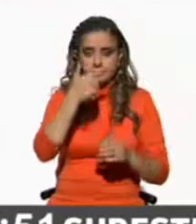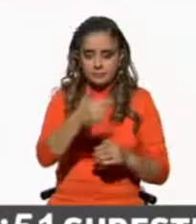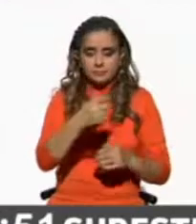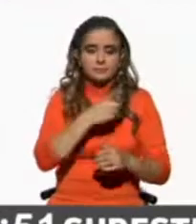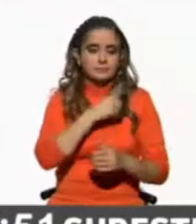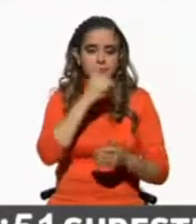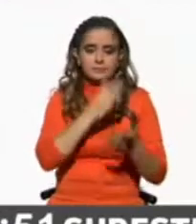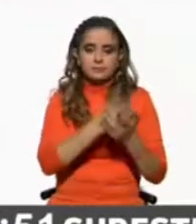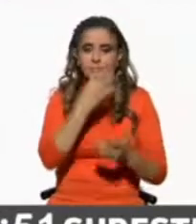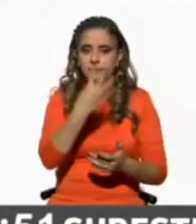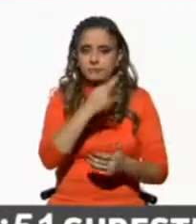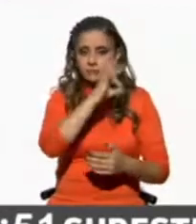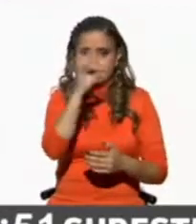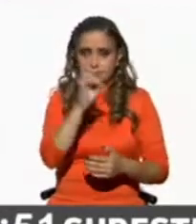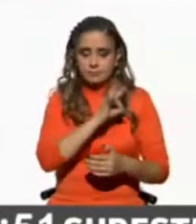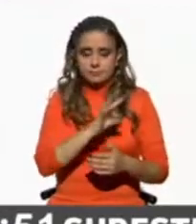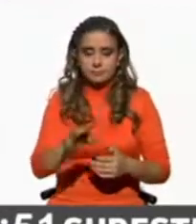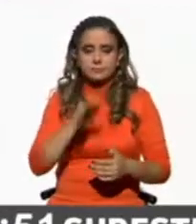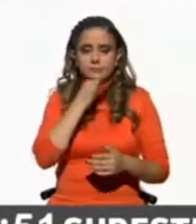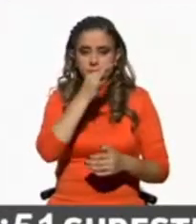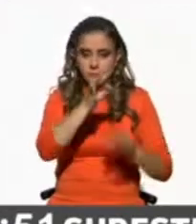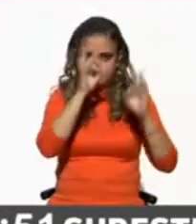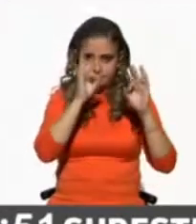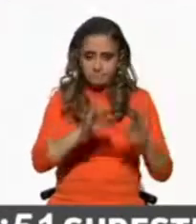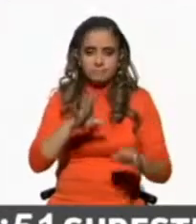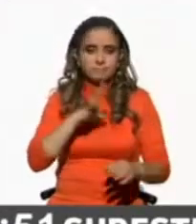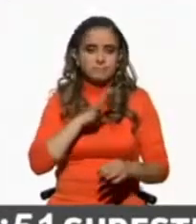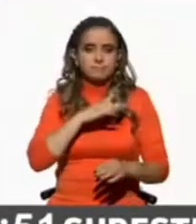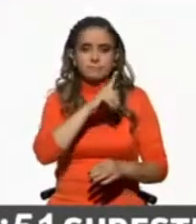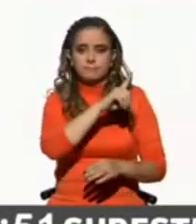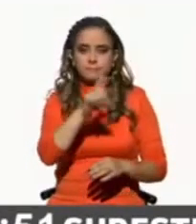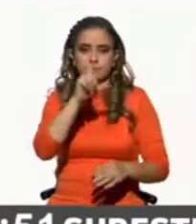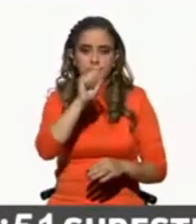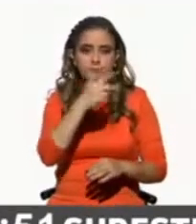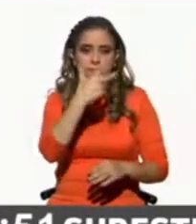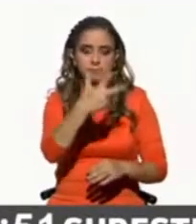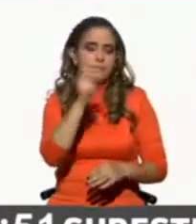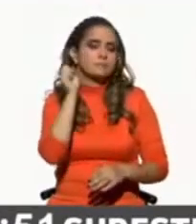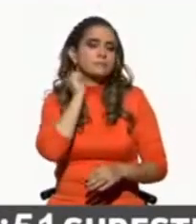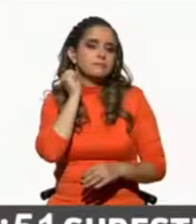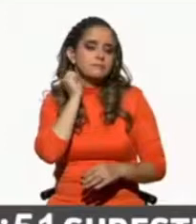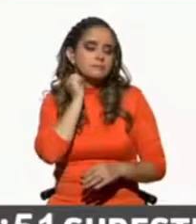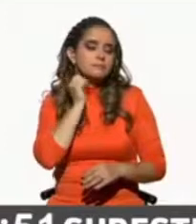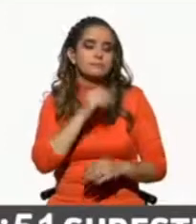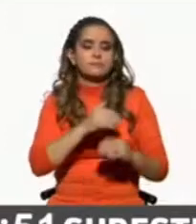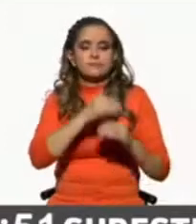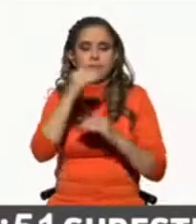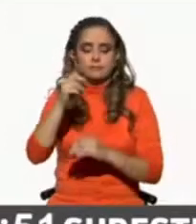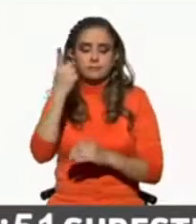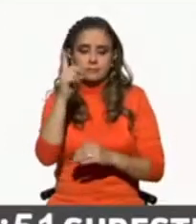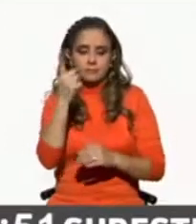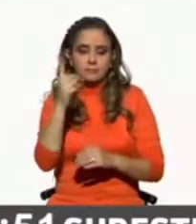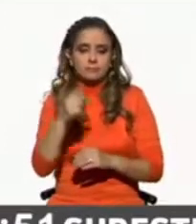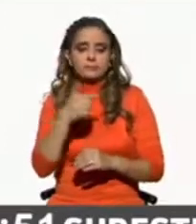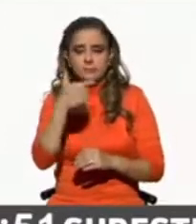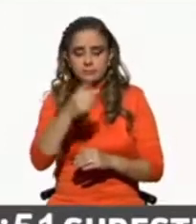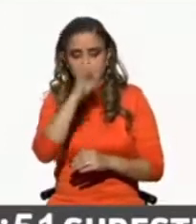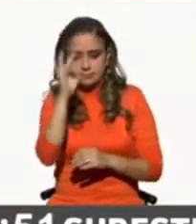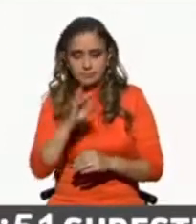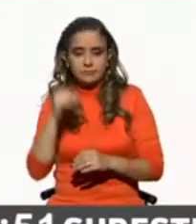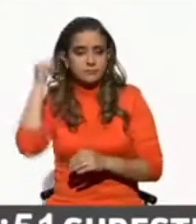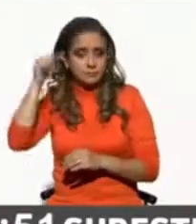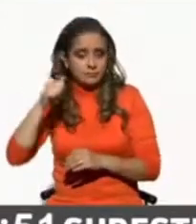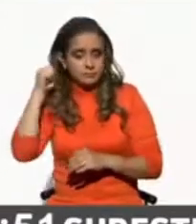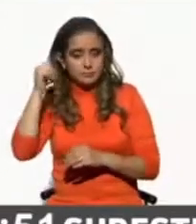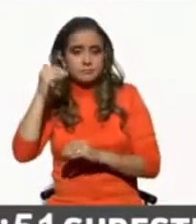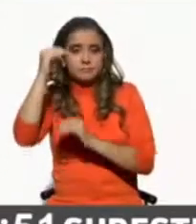solo 4% nos dijo el número preciso de senadores de los 128. Claro. En diciembre 7%, y en abril